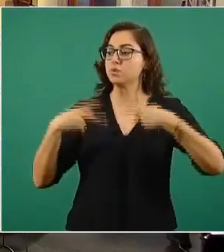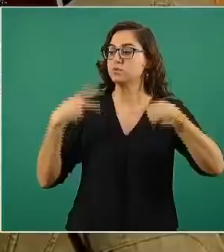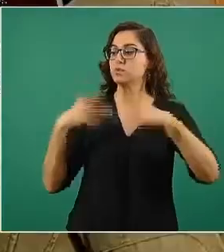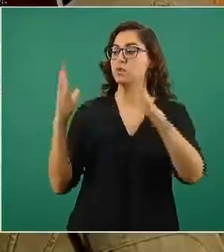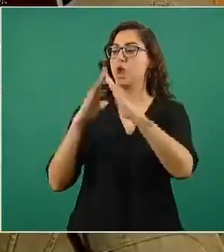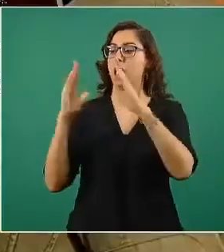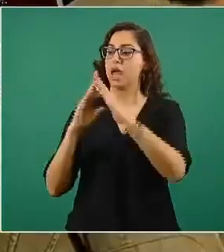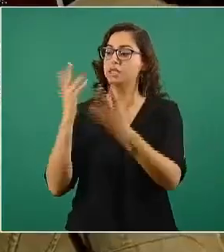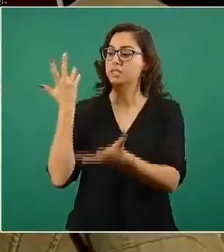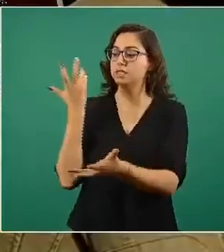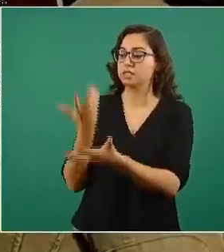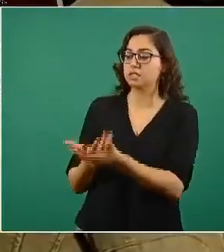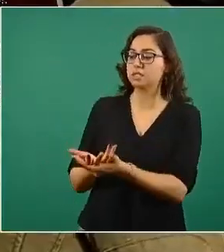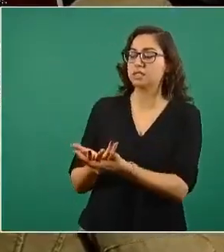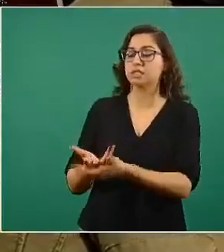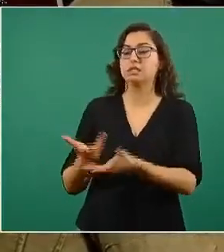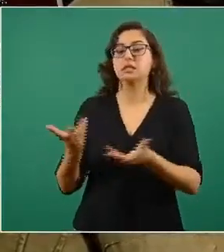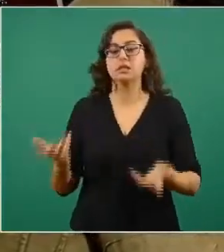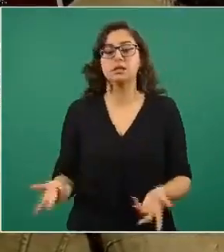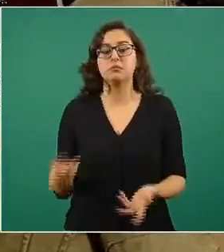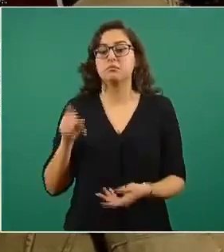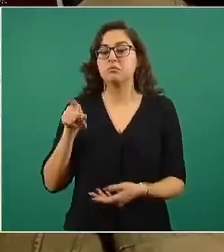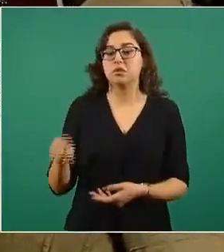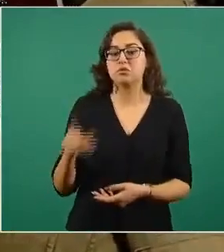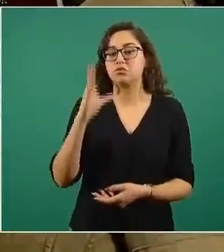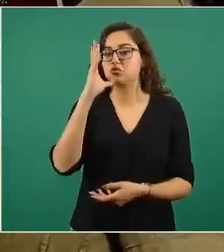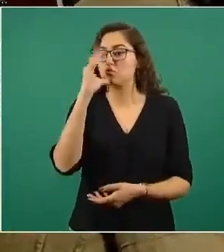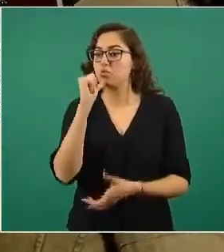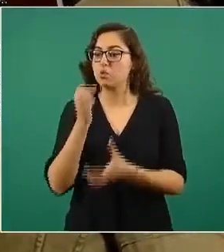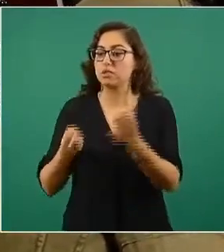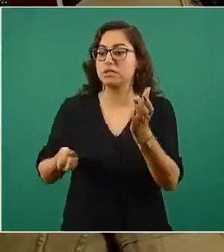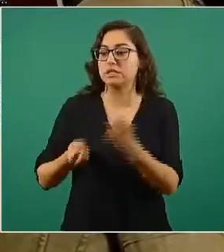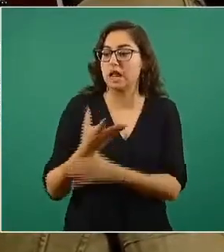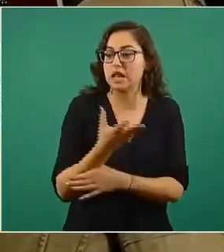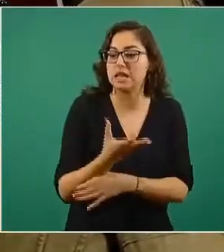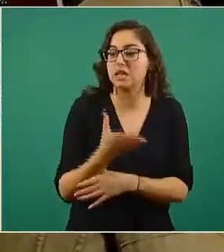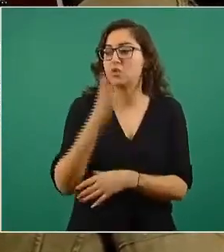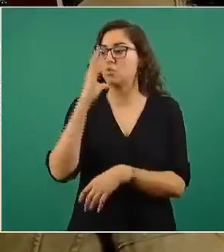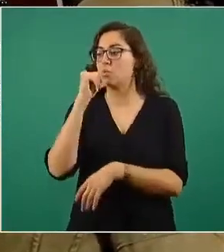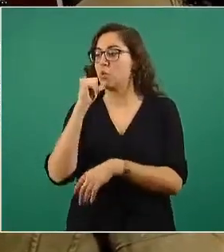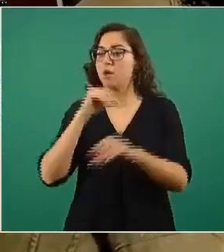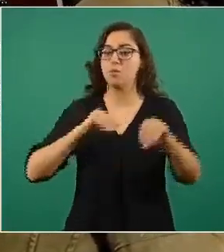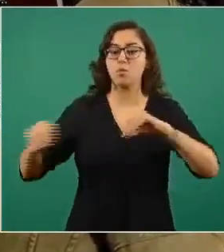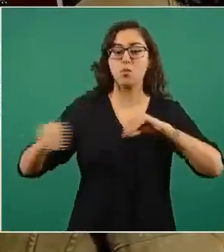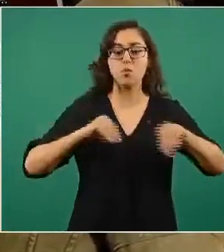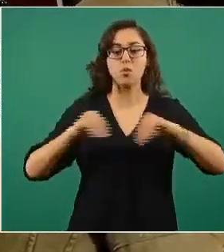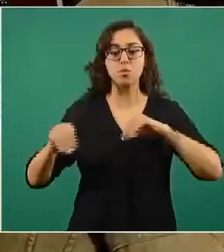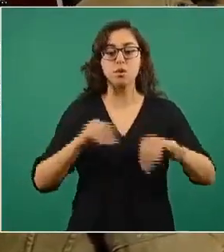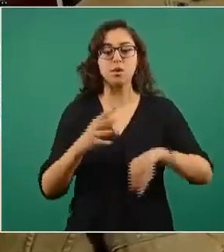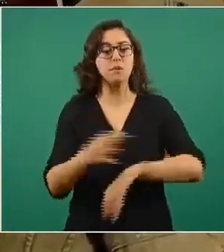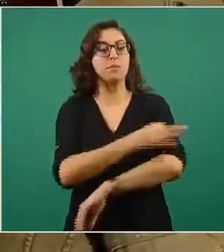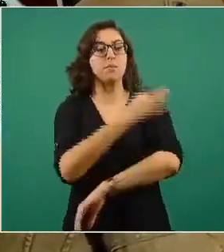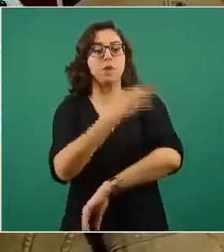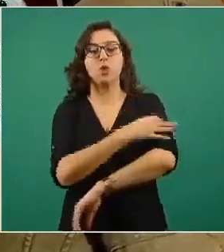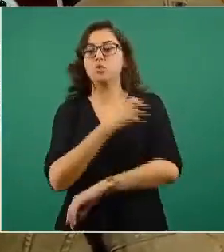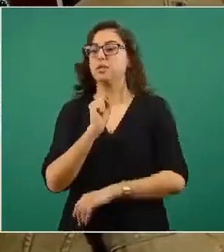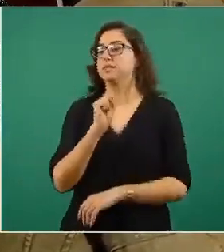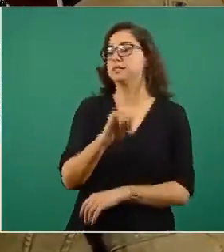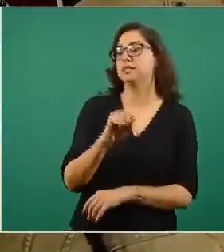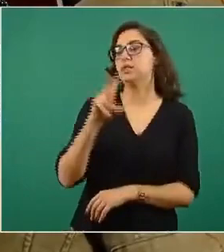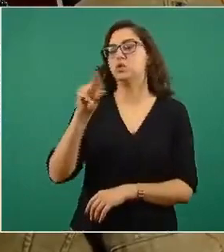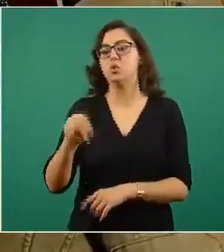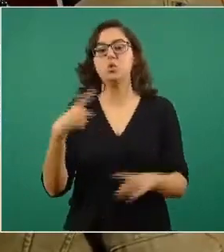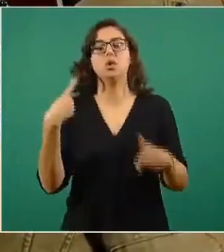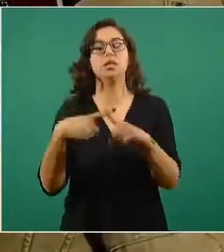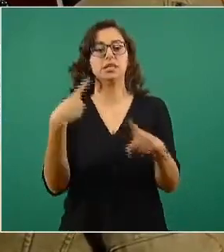que tomar la decisión si ellos no pueden por su enfermedad? ¿Quién puede tomar la decisión de ser vacunados o no? Porque